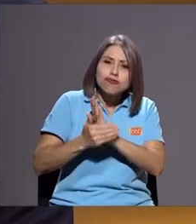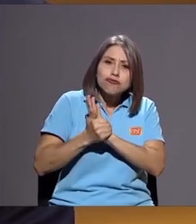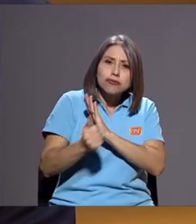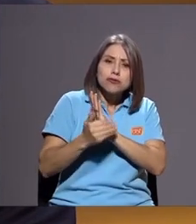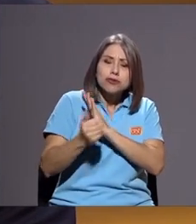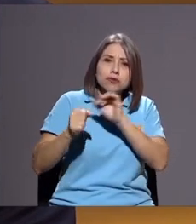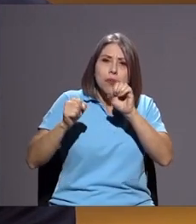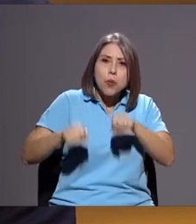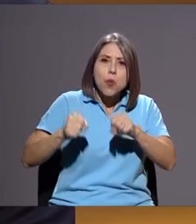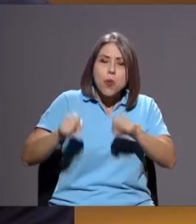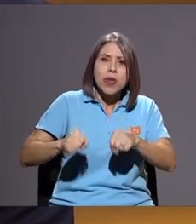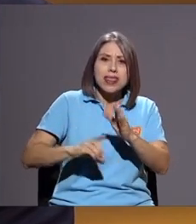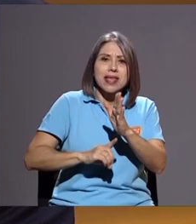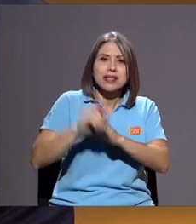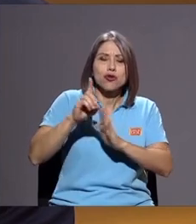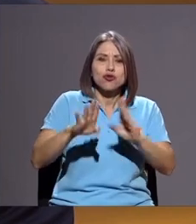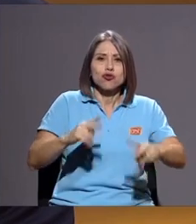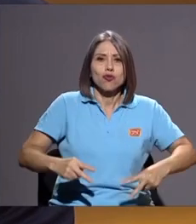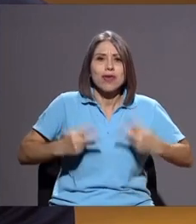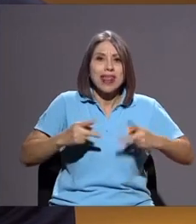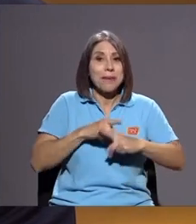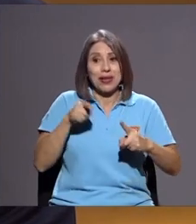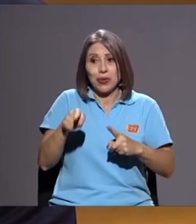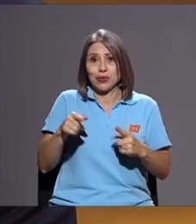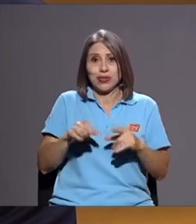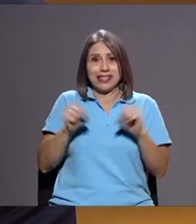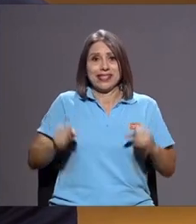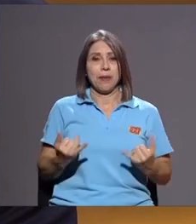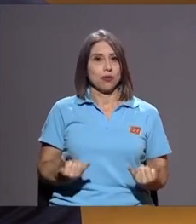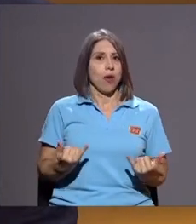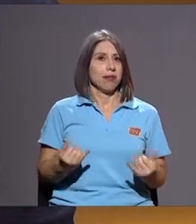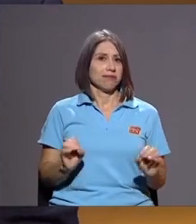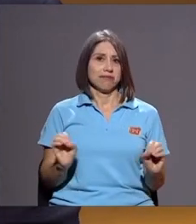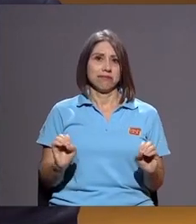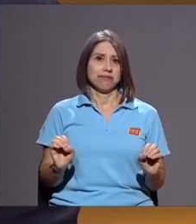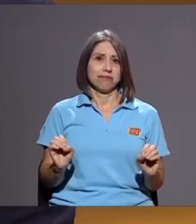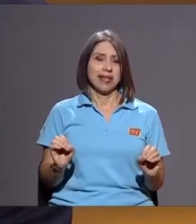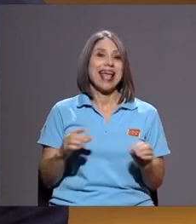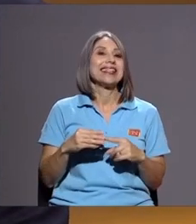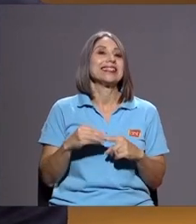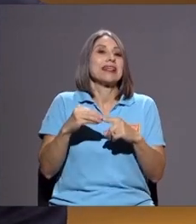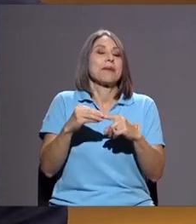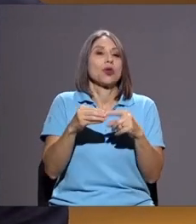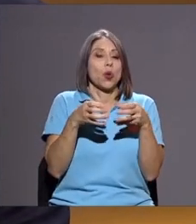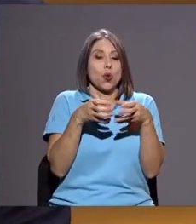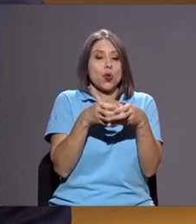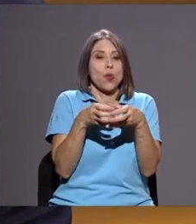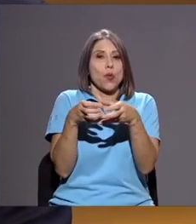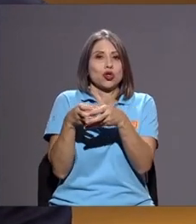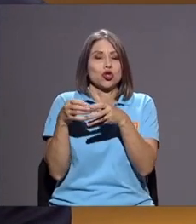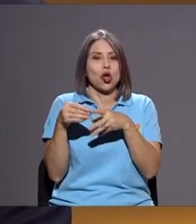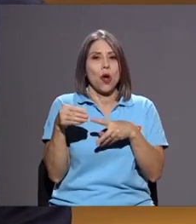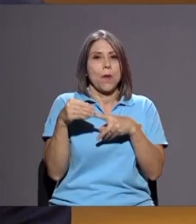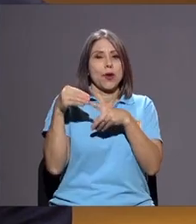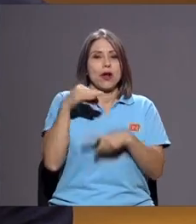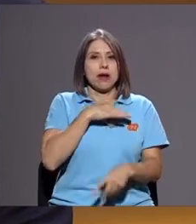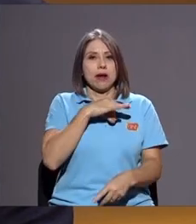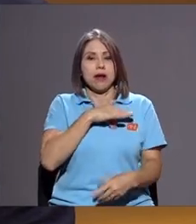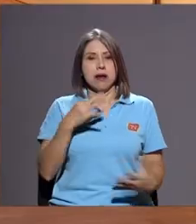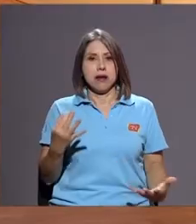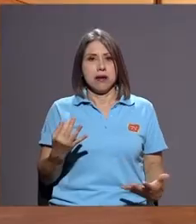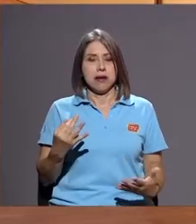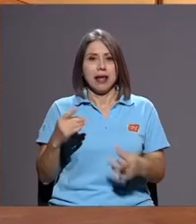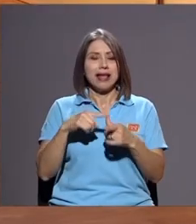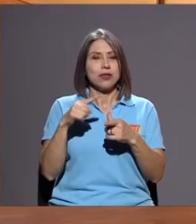vida y eso lo estamos haciendo con el sistema actual excepto para para grupos muy privilegiados entonces